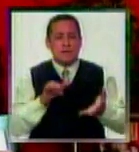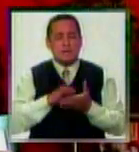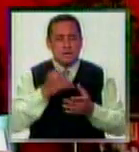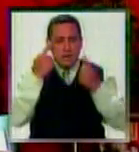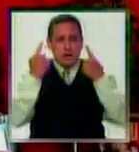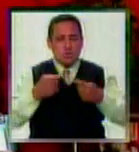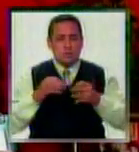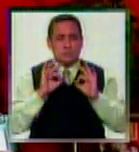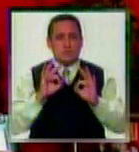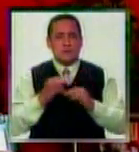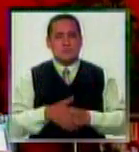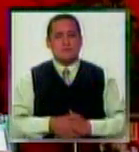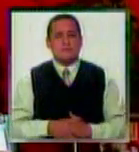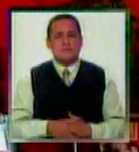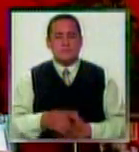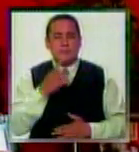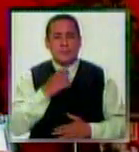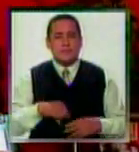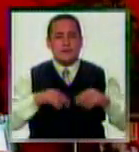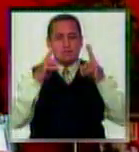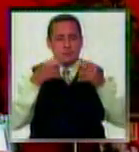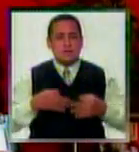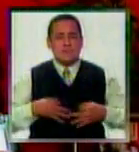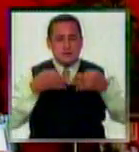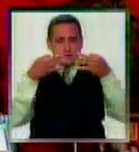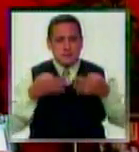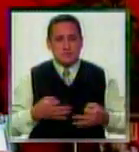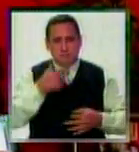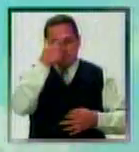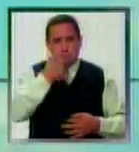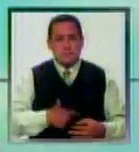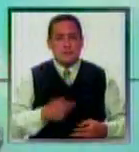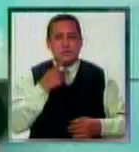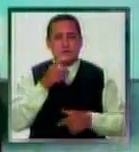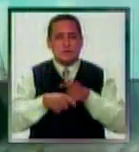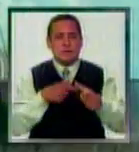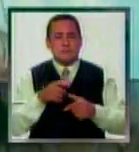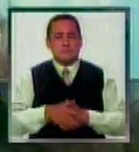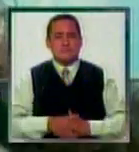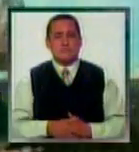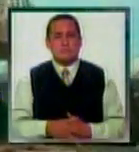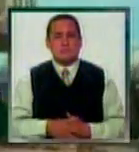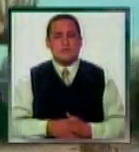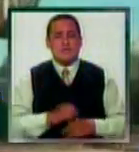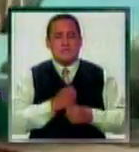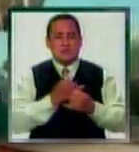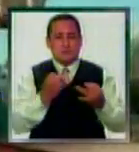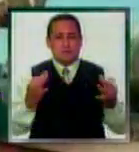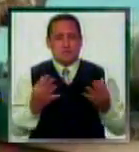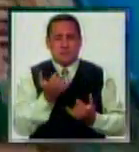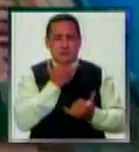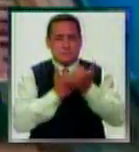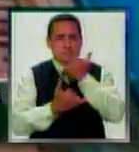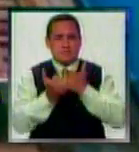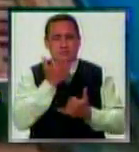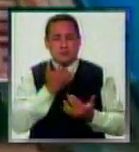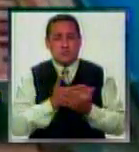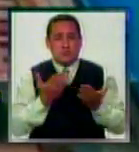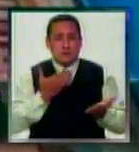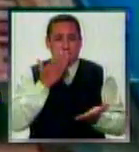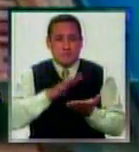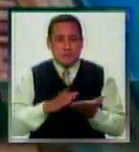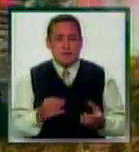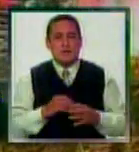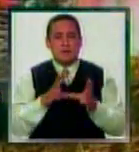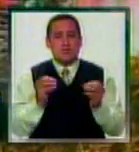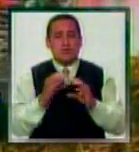comparto plenamente, es un tema de dignidad nacional. A esta maraña de equívocos intencionados se añade el